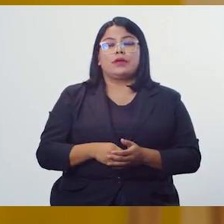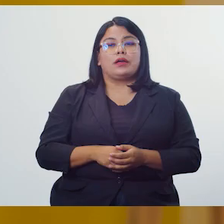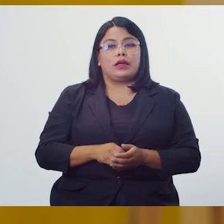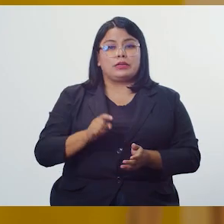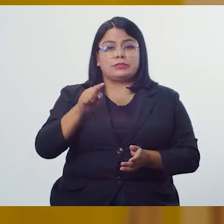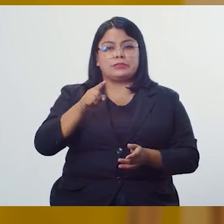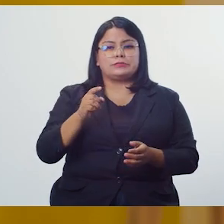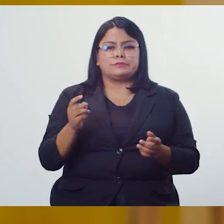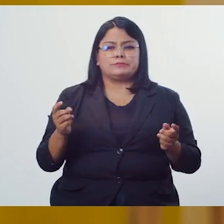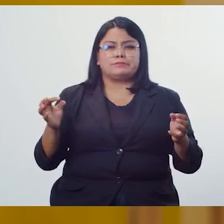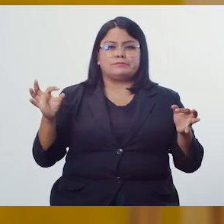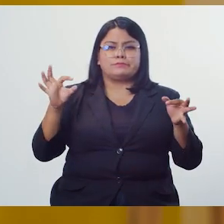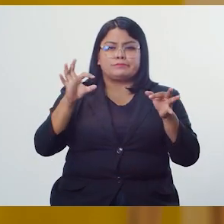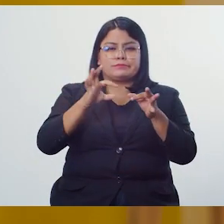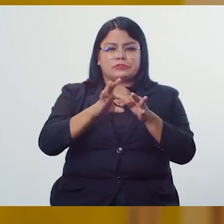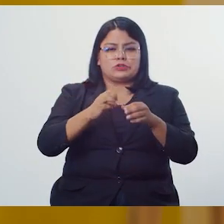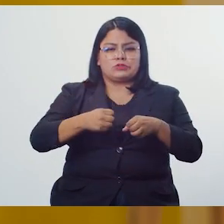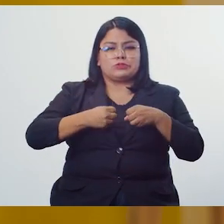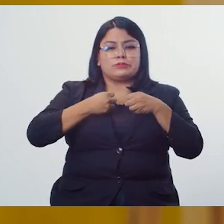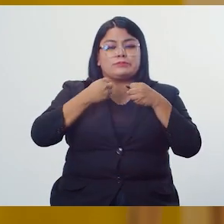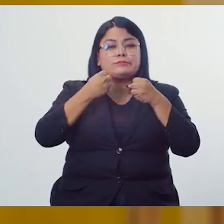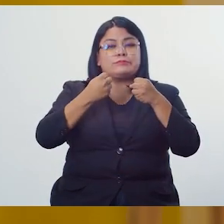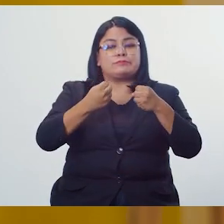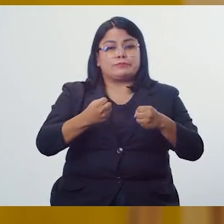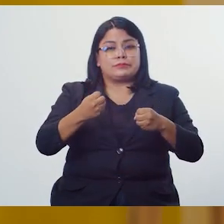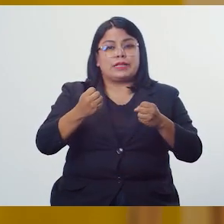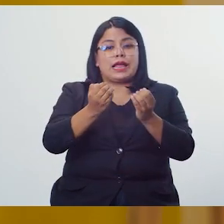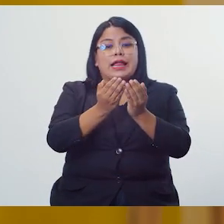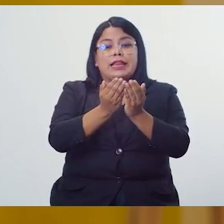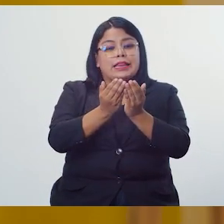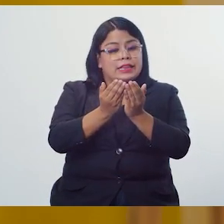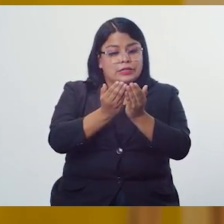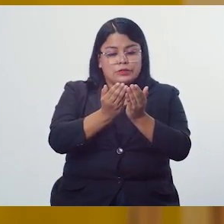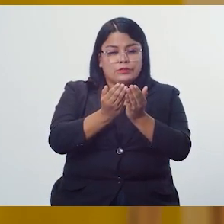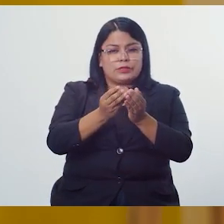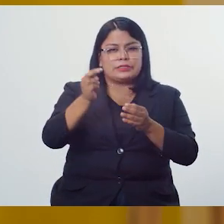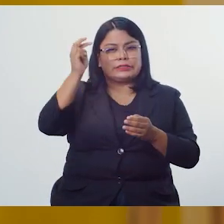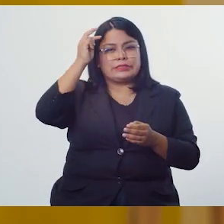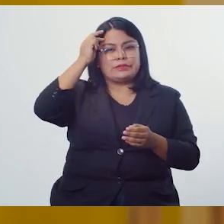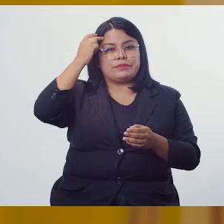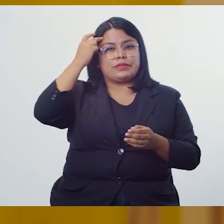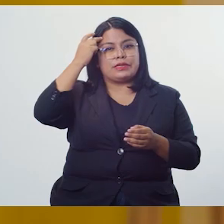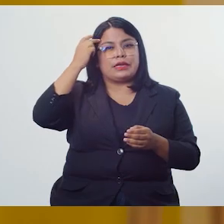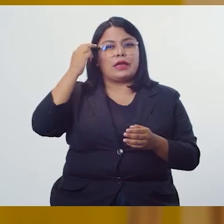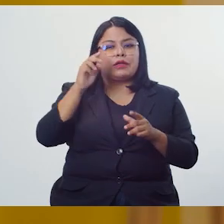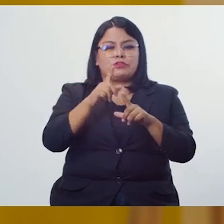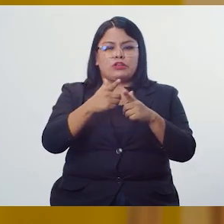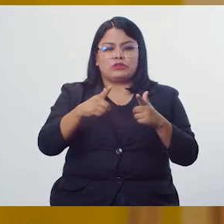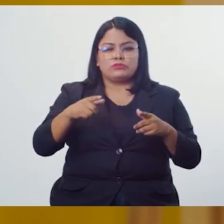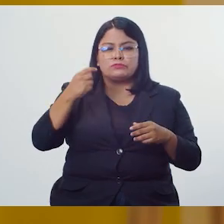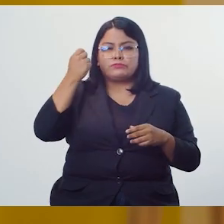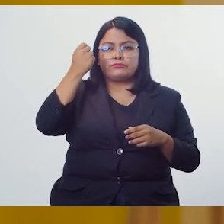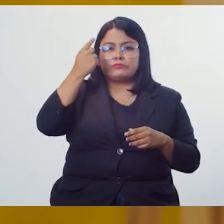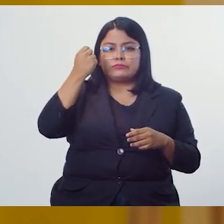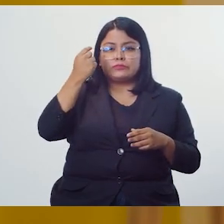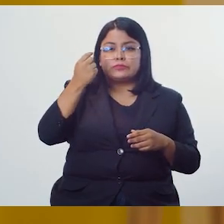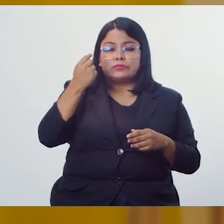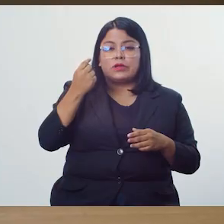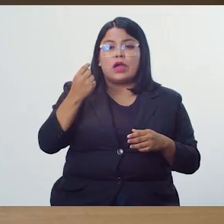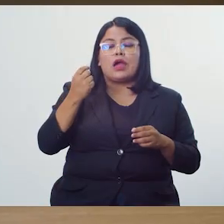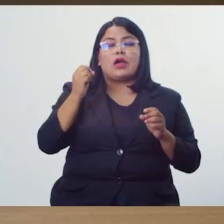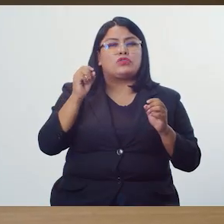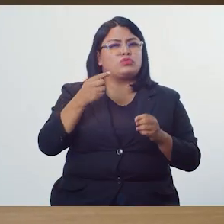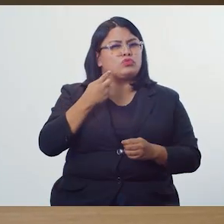Esa relación fortalece el circuito de la lectura. Es decir, una lectura comprensiva